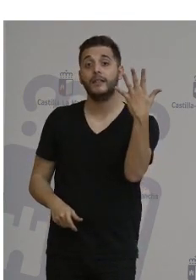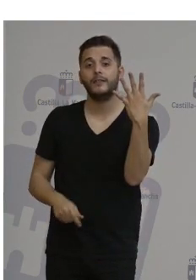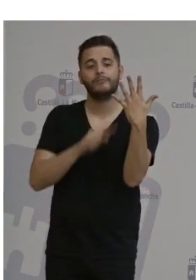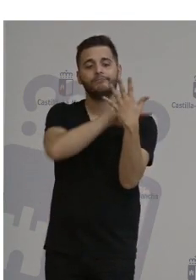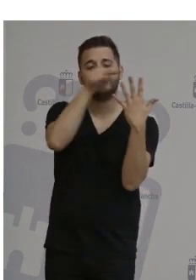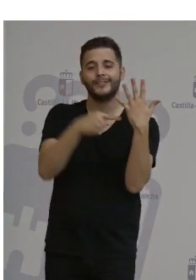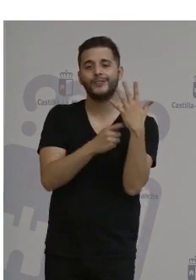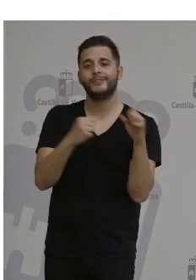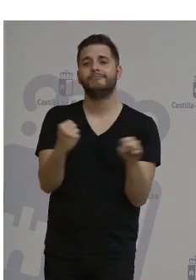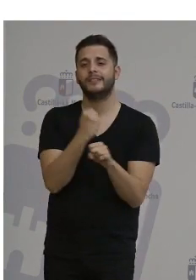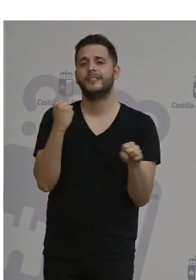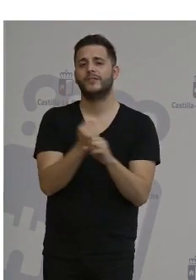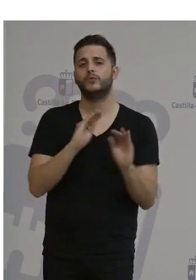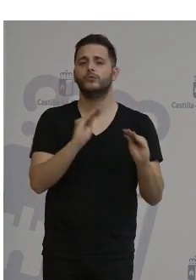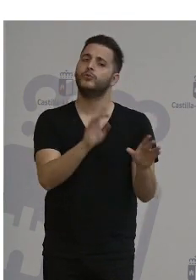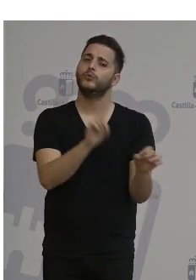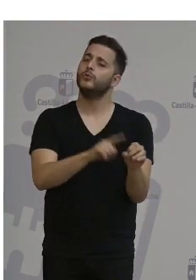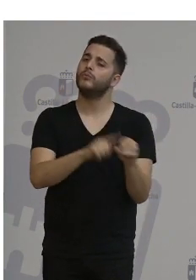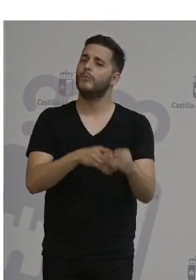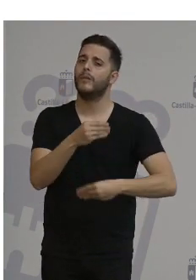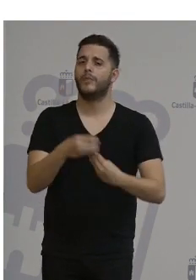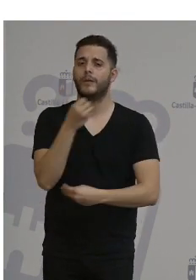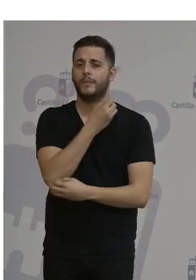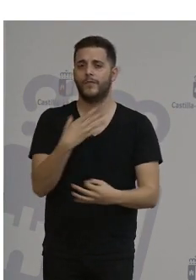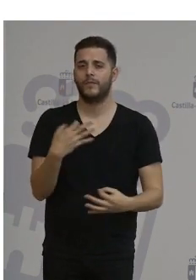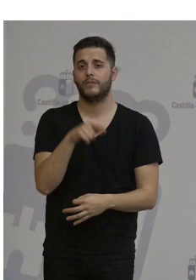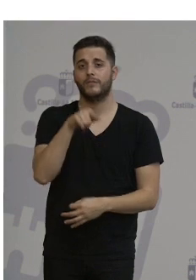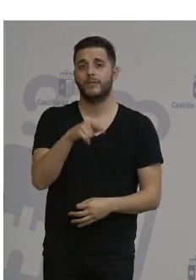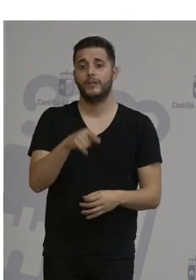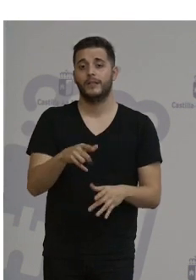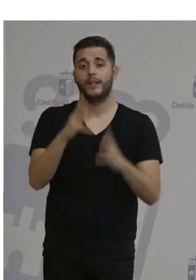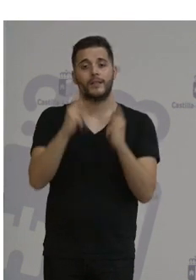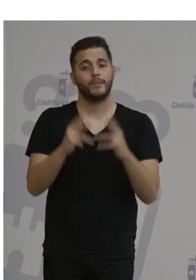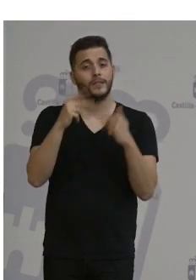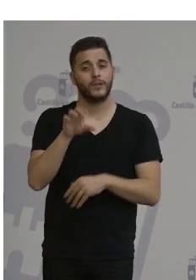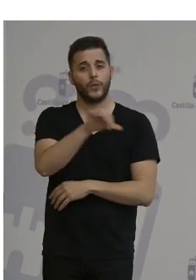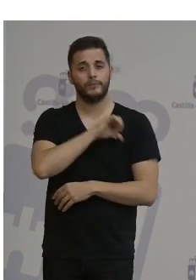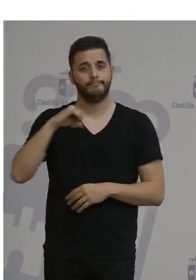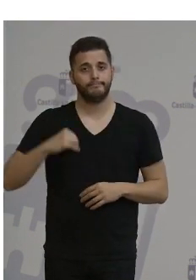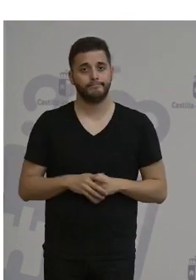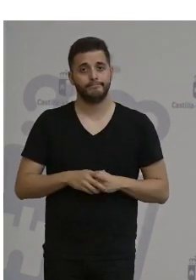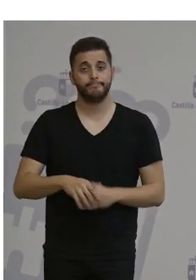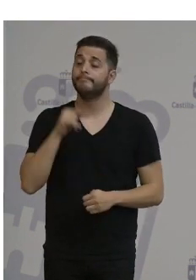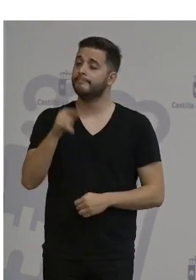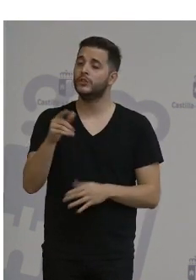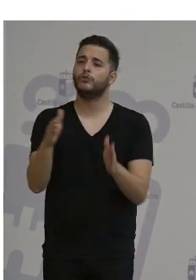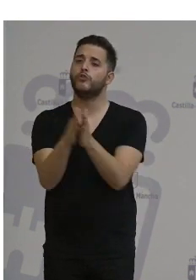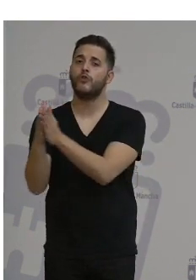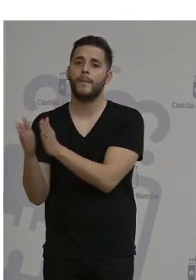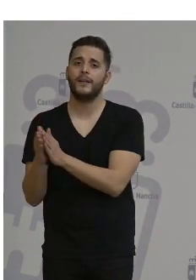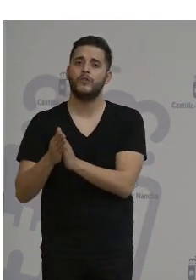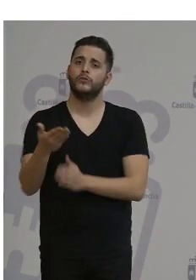desempeñando con profesionalidad sus puestos de trabajo en la Administración autonómica. Sin duda, la plena colaboración de sus compañeros,